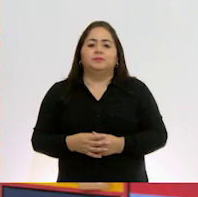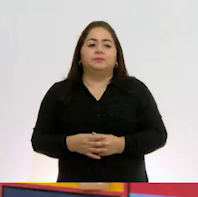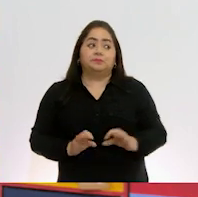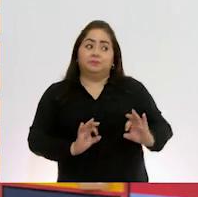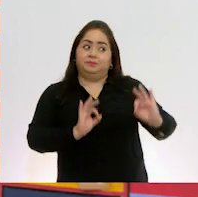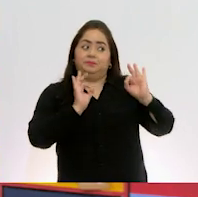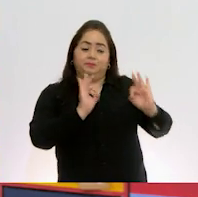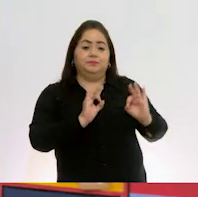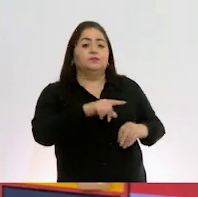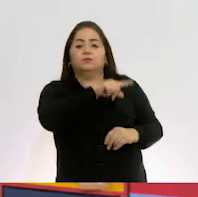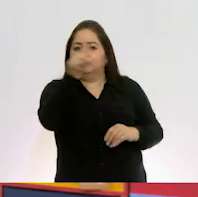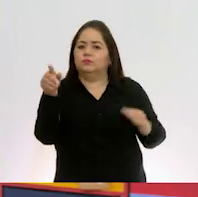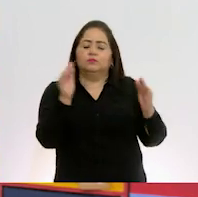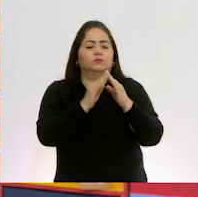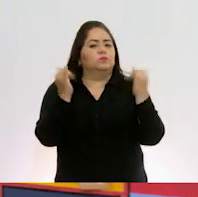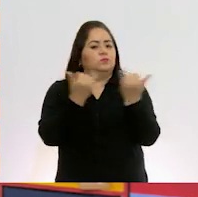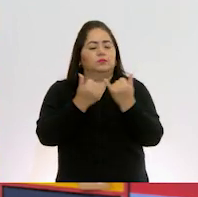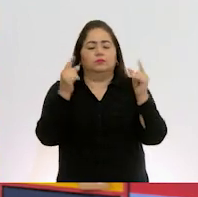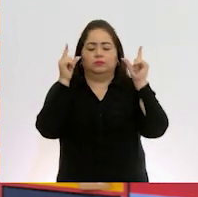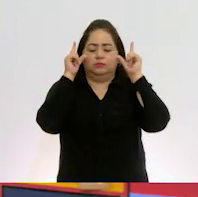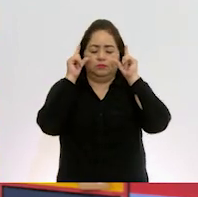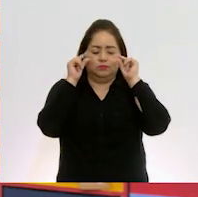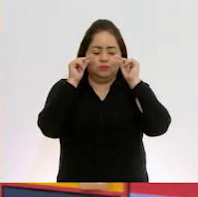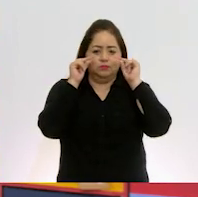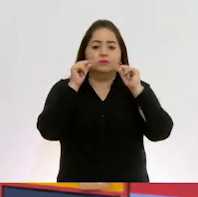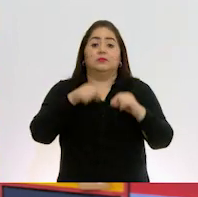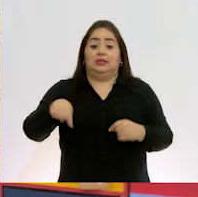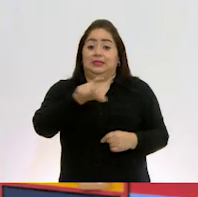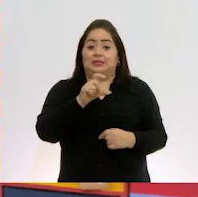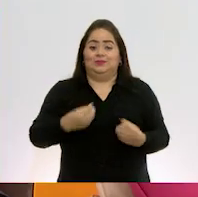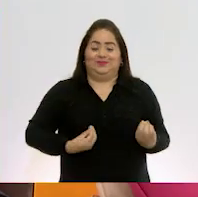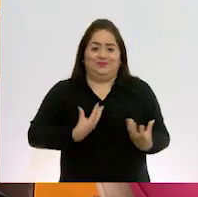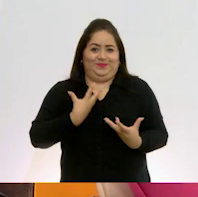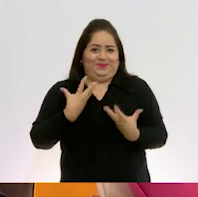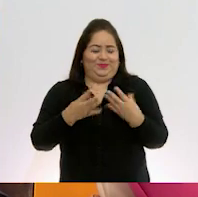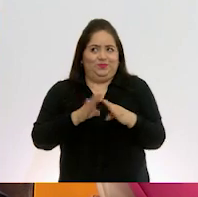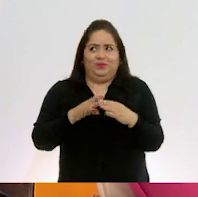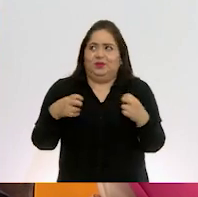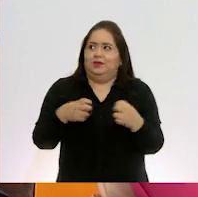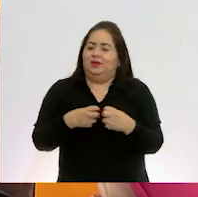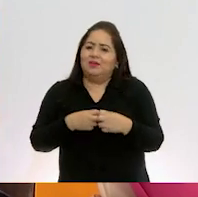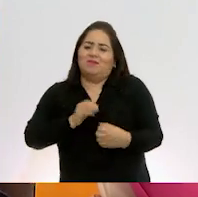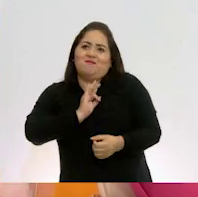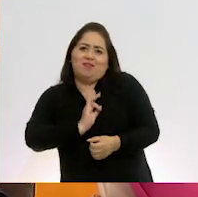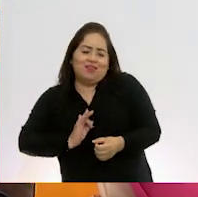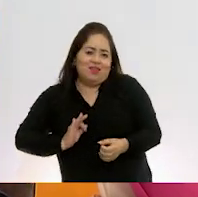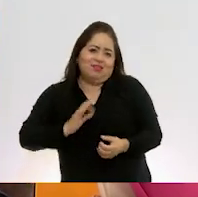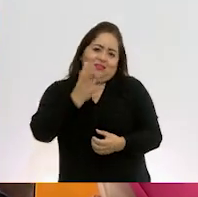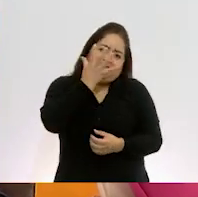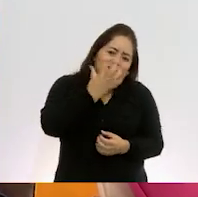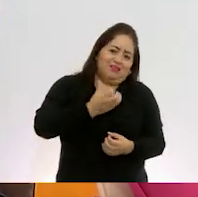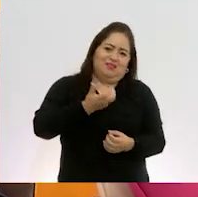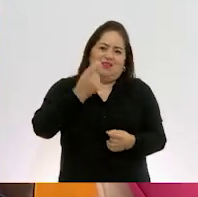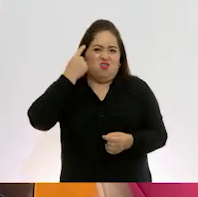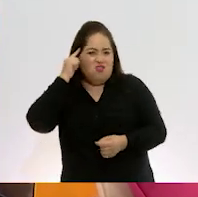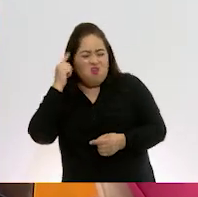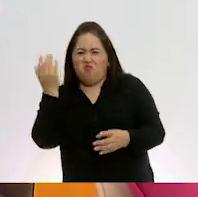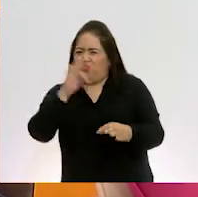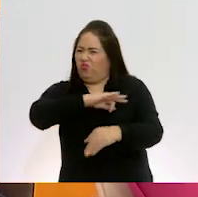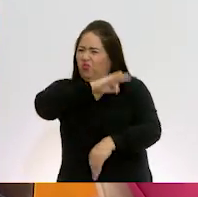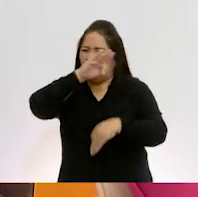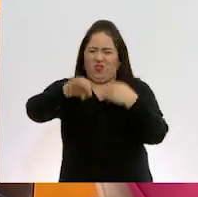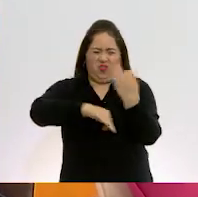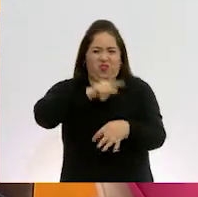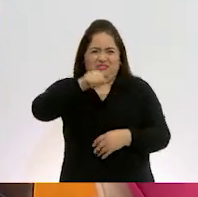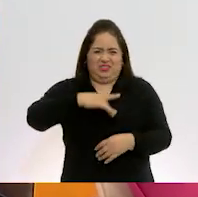Perfecto. Ahí en casa también lo podemos hacer. Después de todas estas emociones tan abrumadoras, de felicidad, de tristeza, de todo lo que